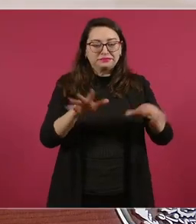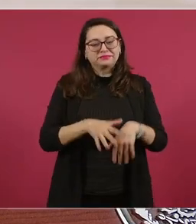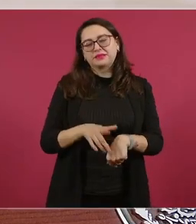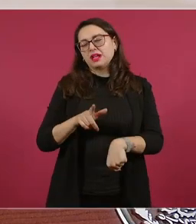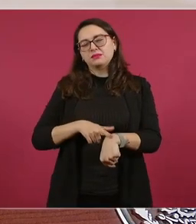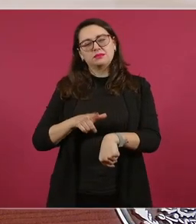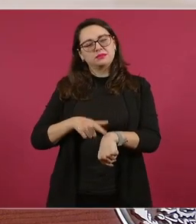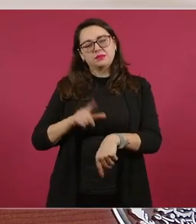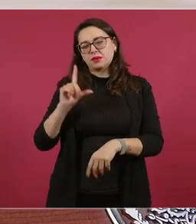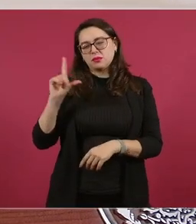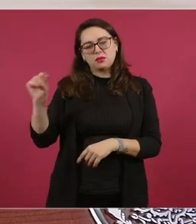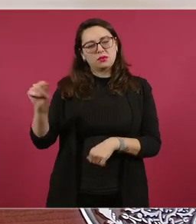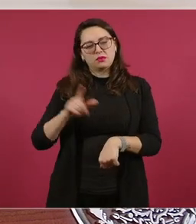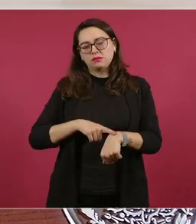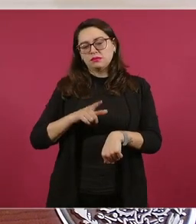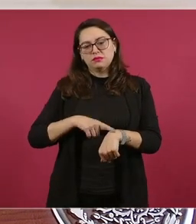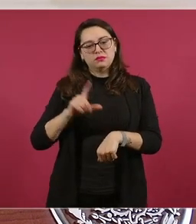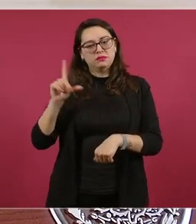Ya nos vamos.